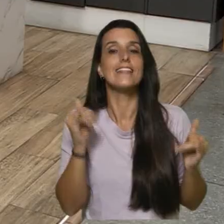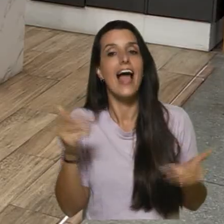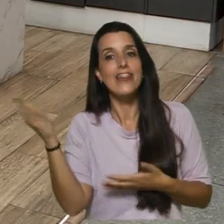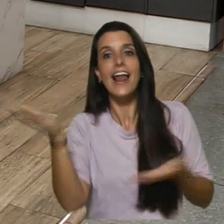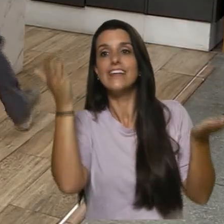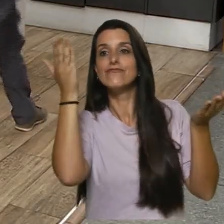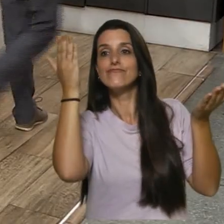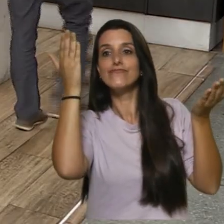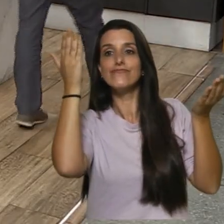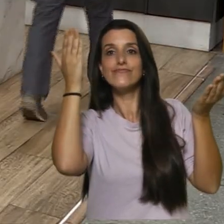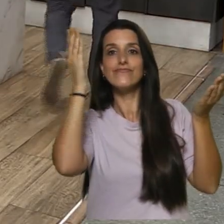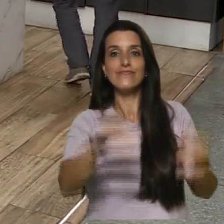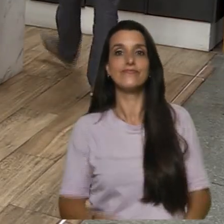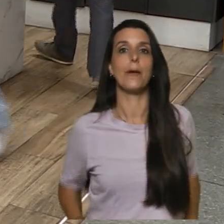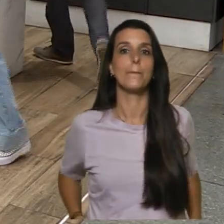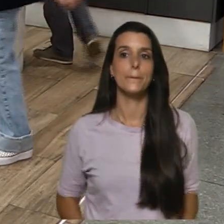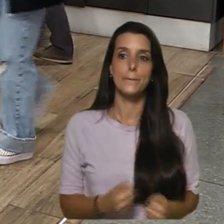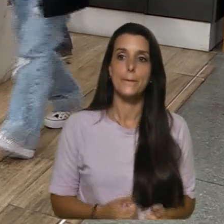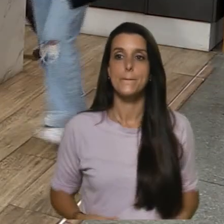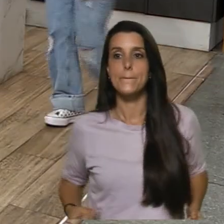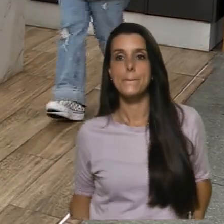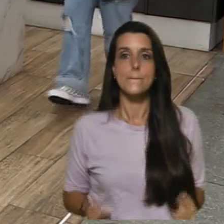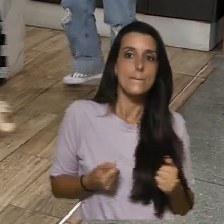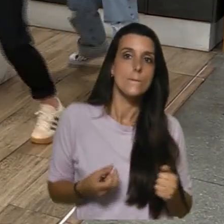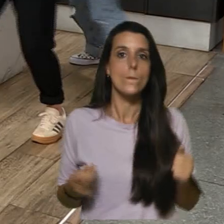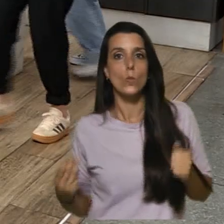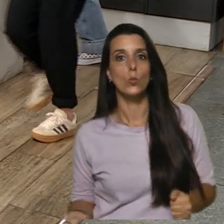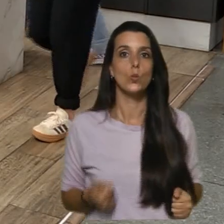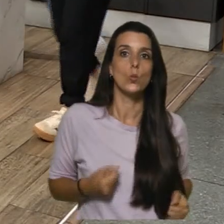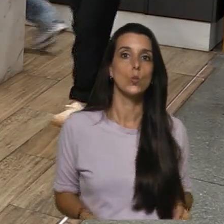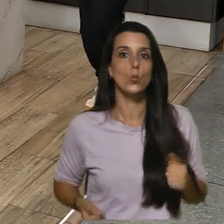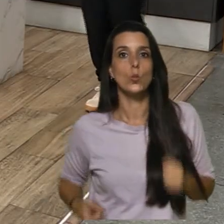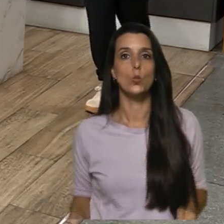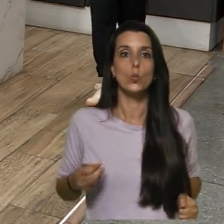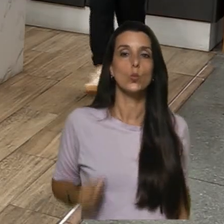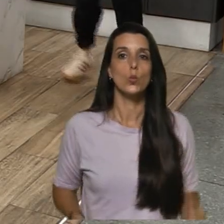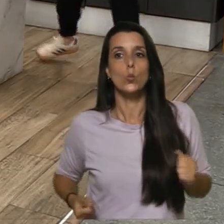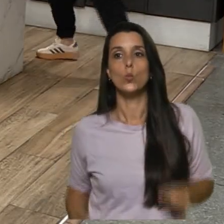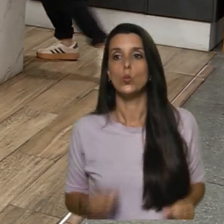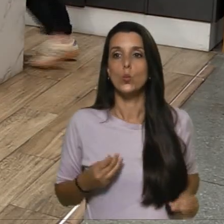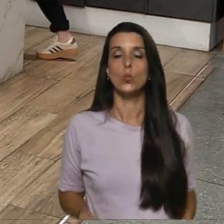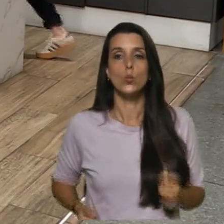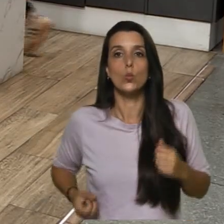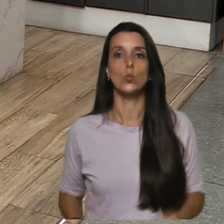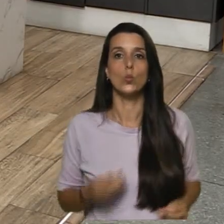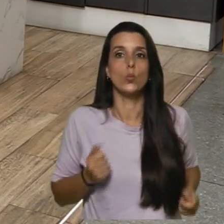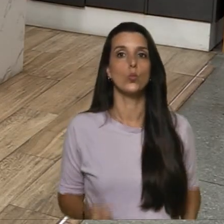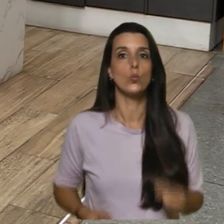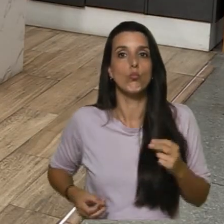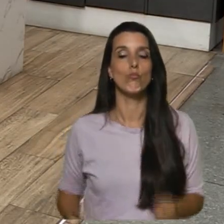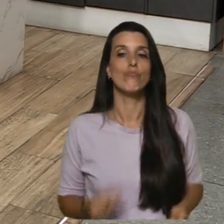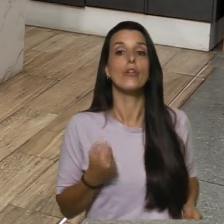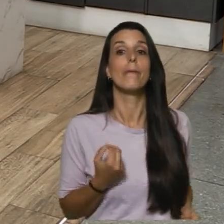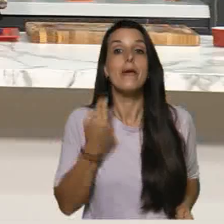Adelante. Vamos a la kitchen. Mirá las aceitunas que hay. Ya robé. Ya me robaron las aceitunas. No puede ser. Sin permiso